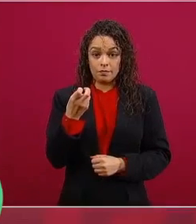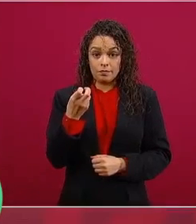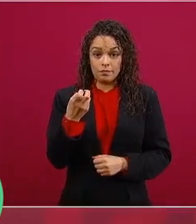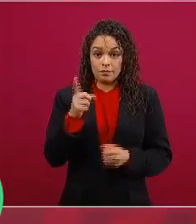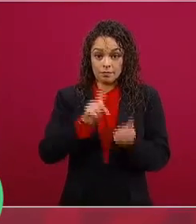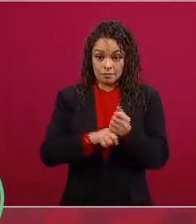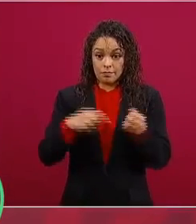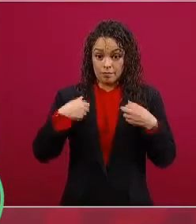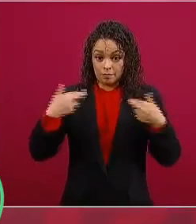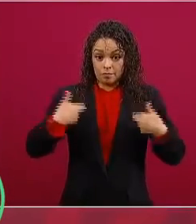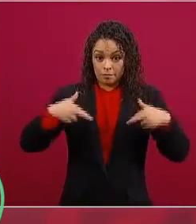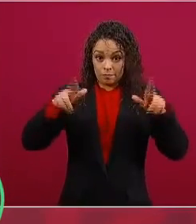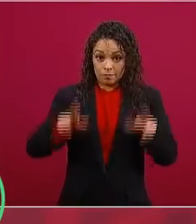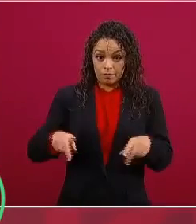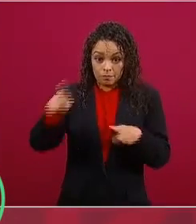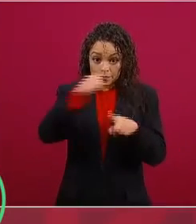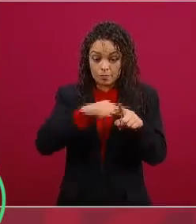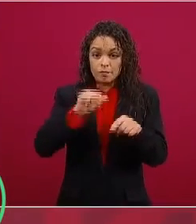Pues